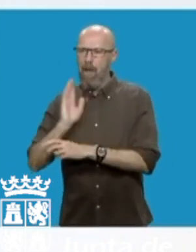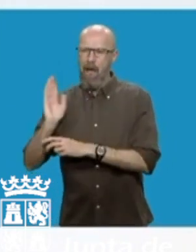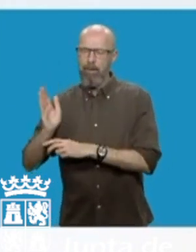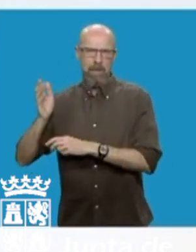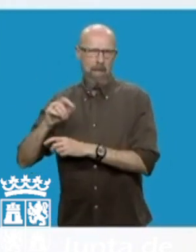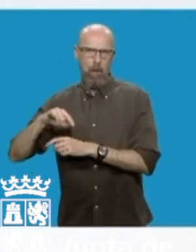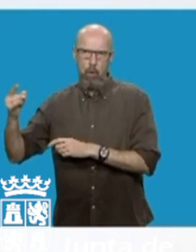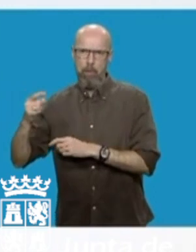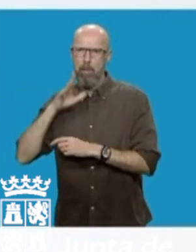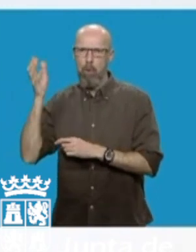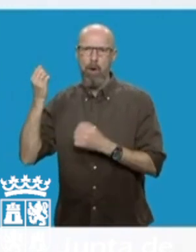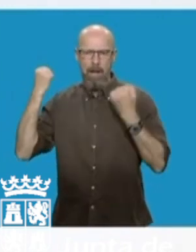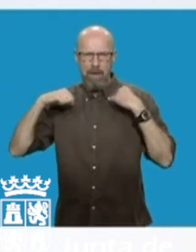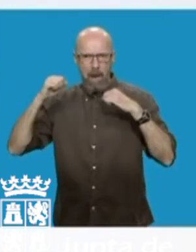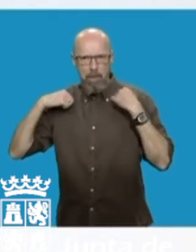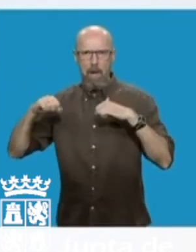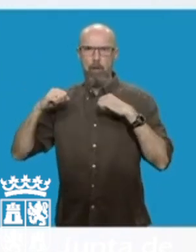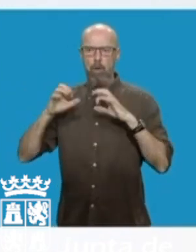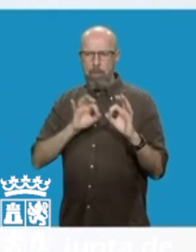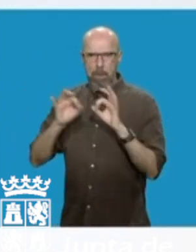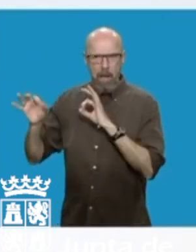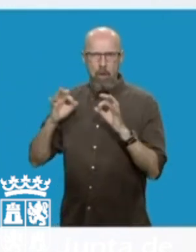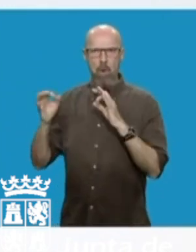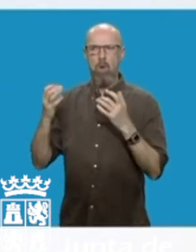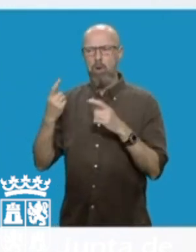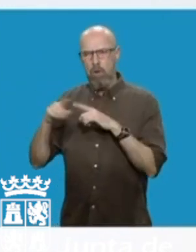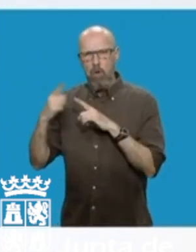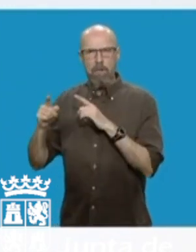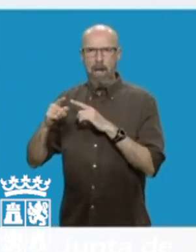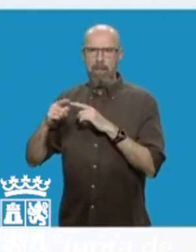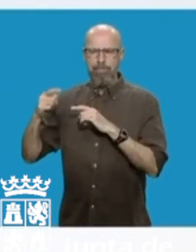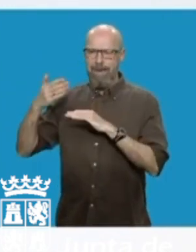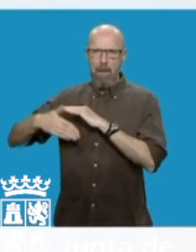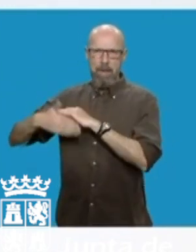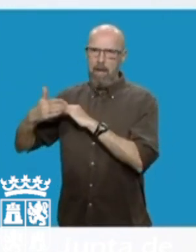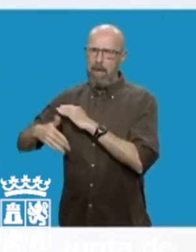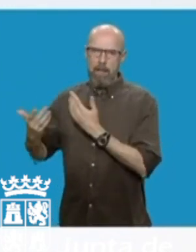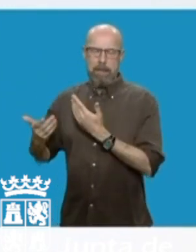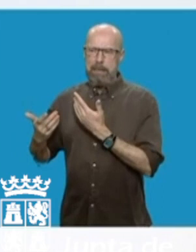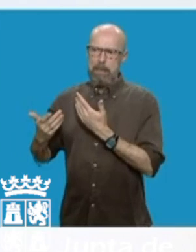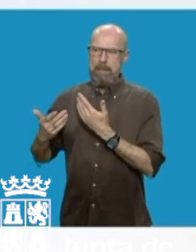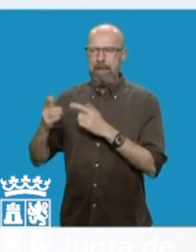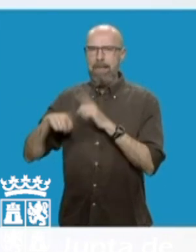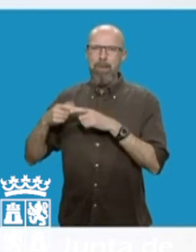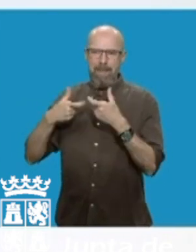las competiciones, la preparación física, las restricciones muy severas en determinadas especialidades deportivas os